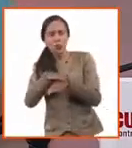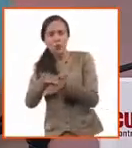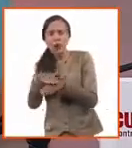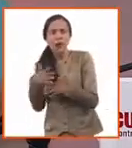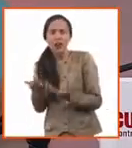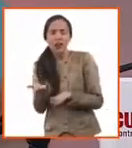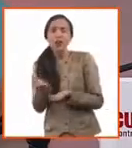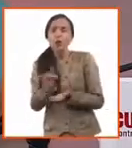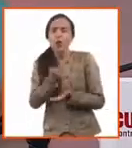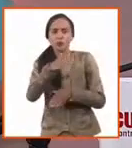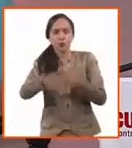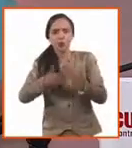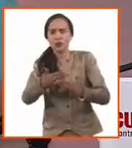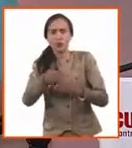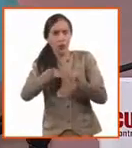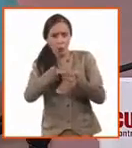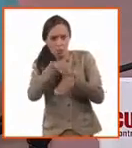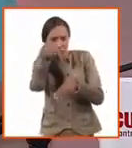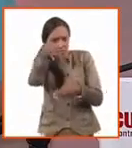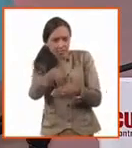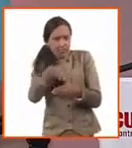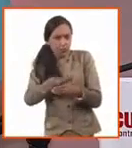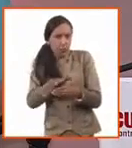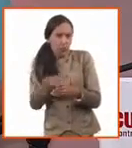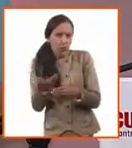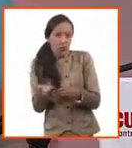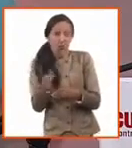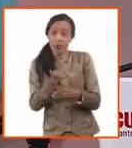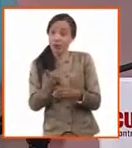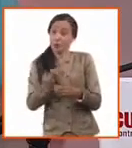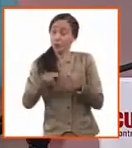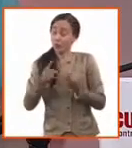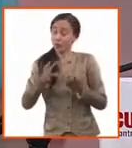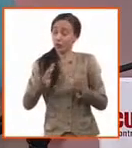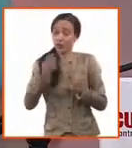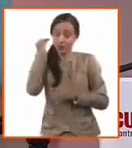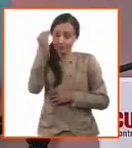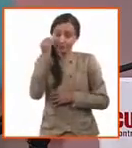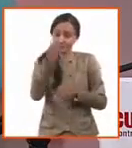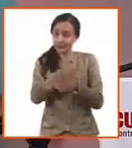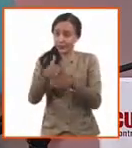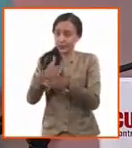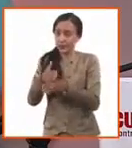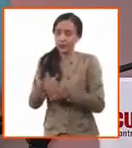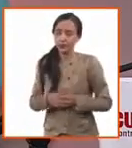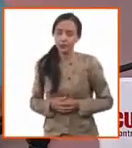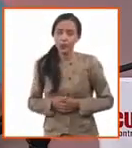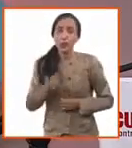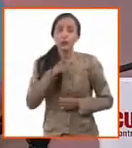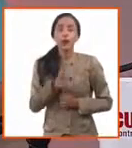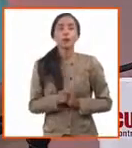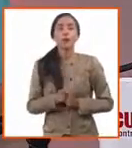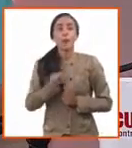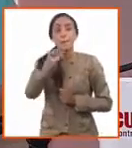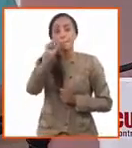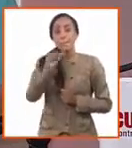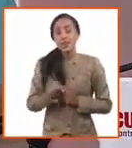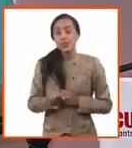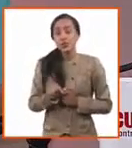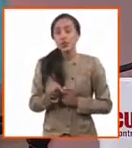ven de otras desde otra perspectiva desde los 90 o sea las personas que vivimos la